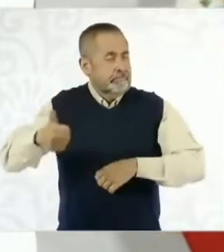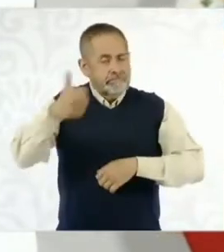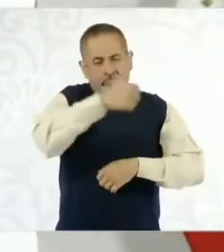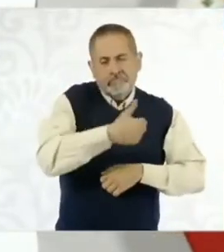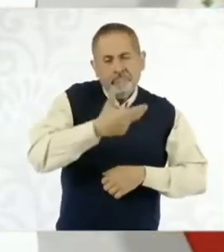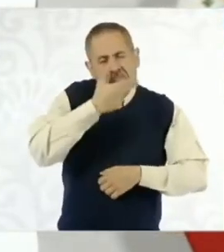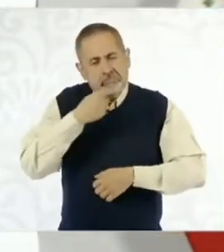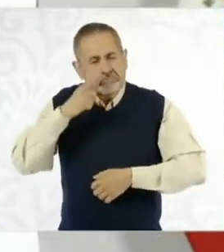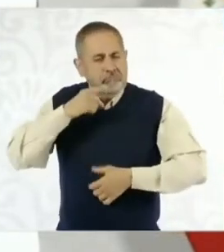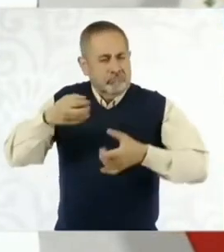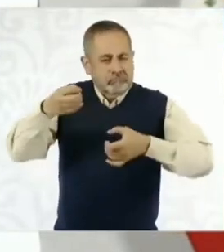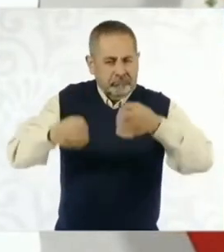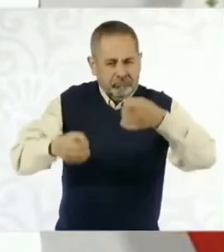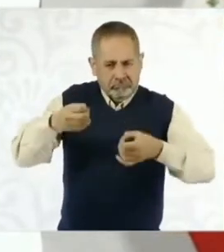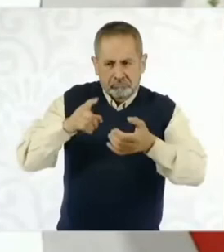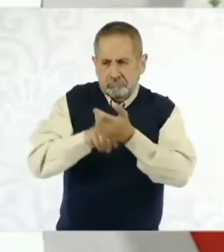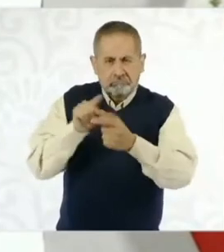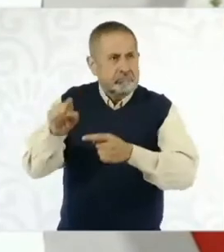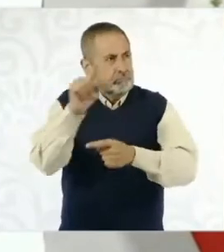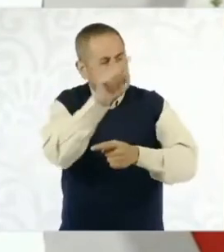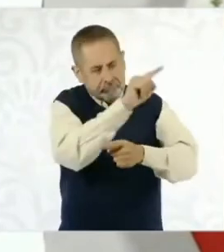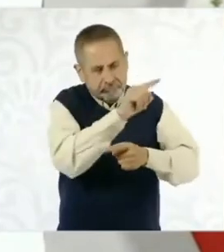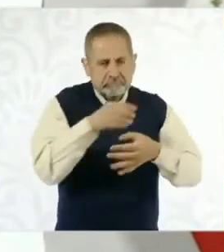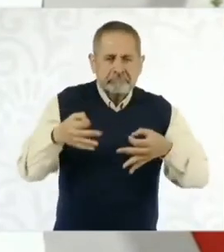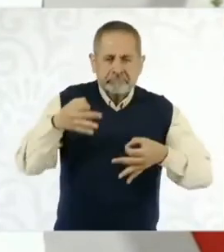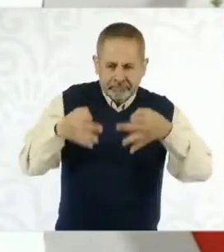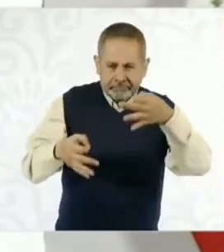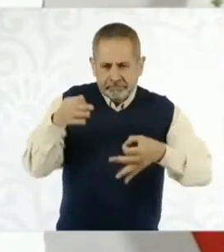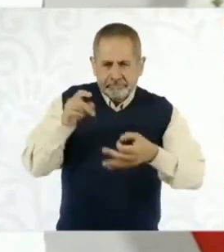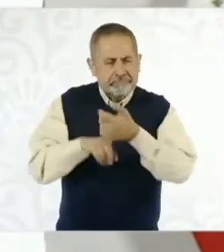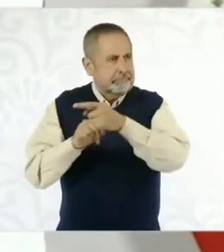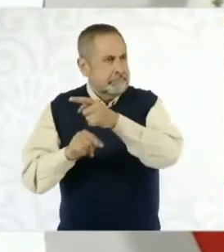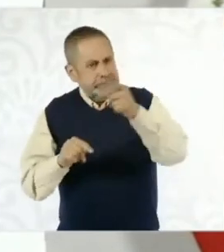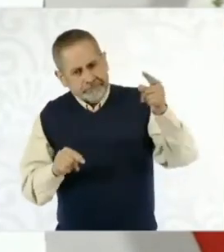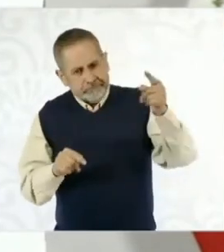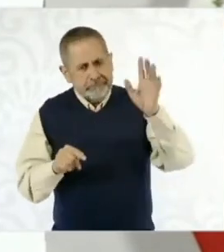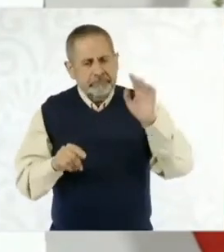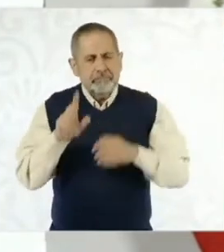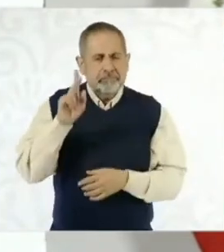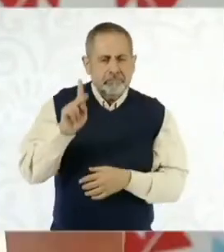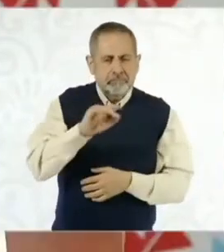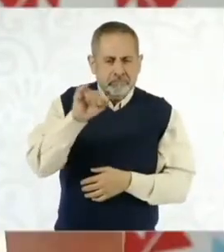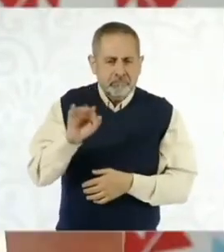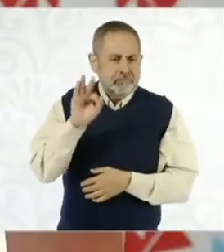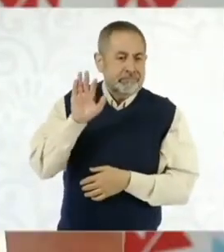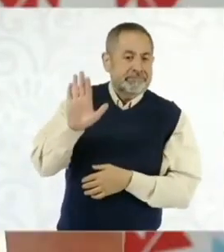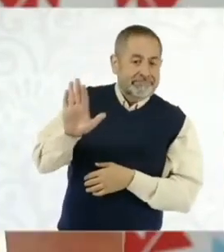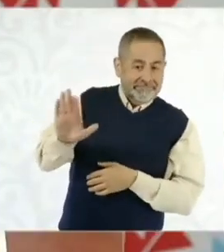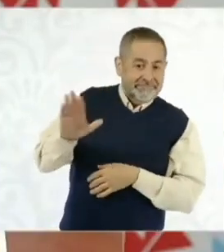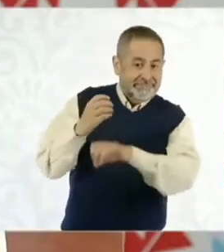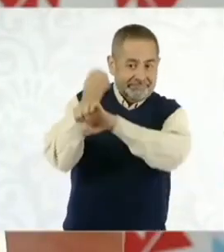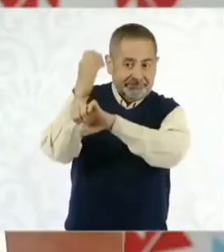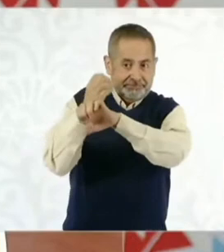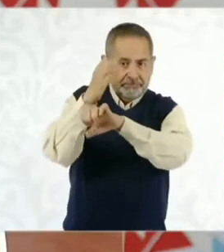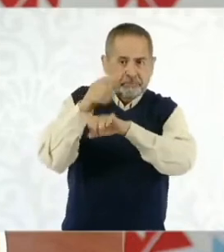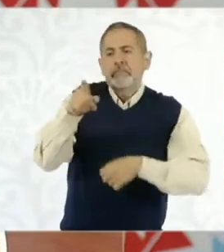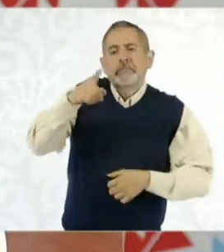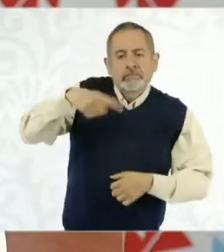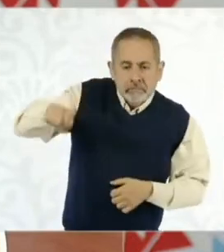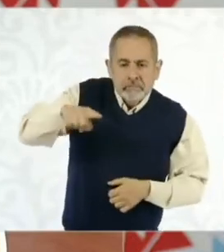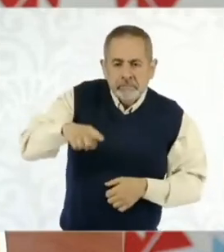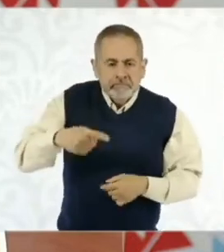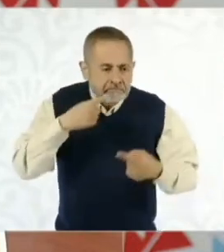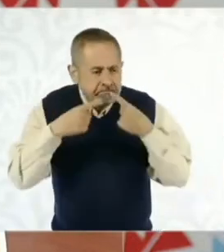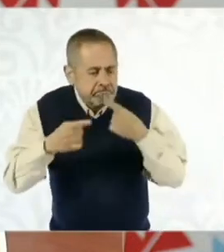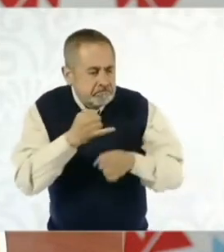juezas estatales de los tribunales del Poder Judicial estatal quienes